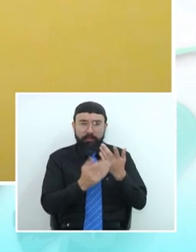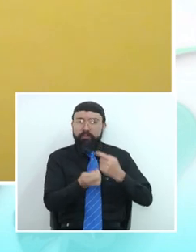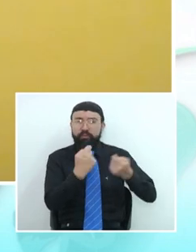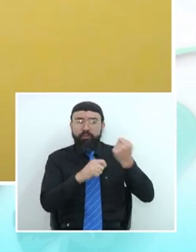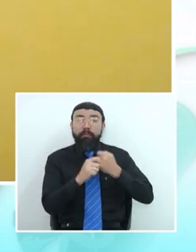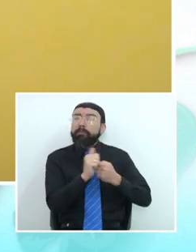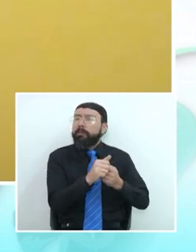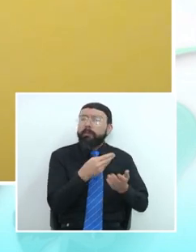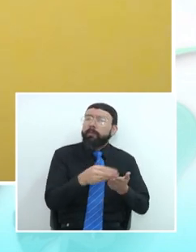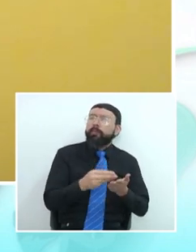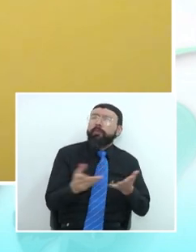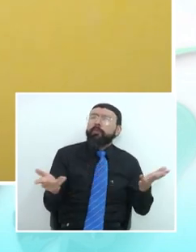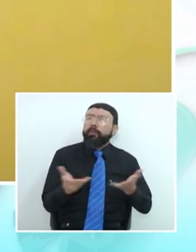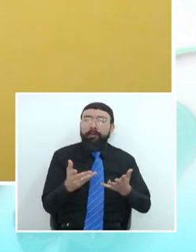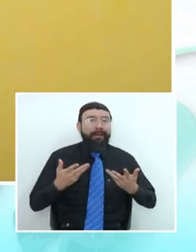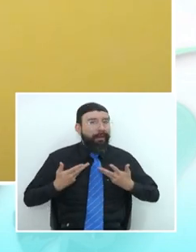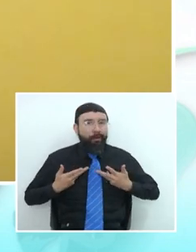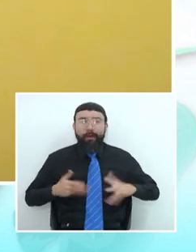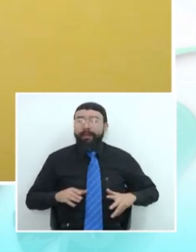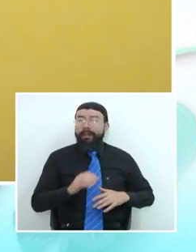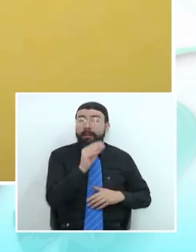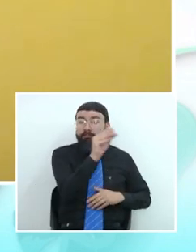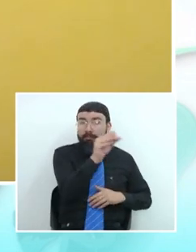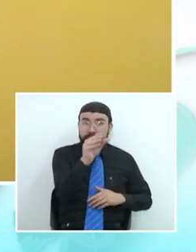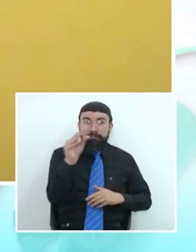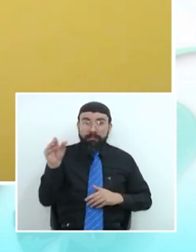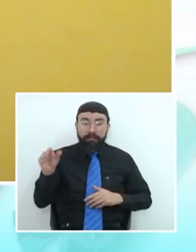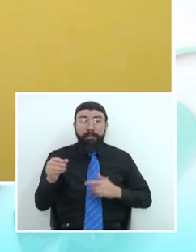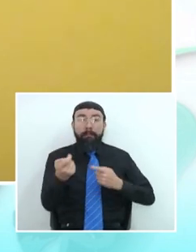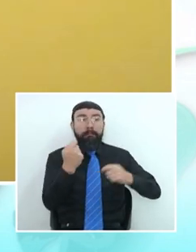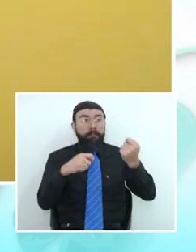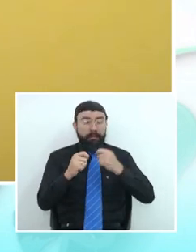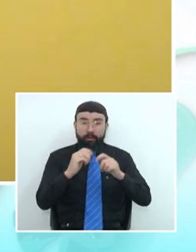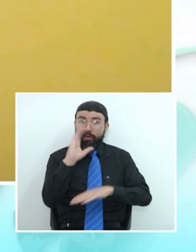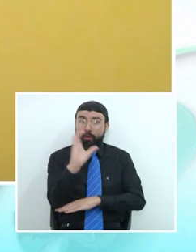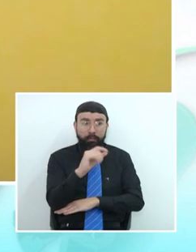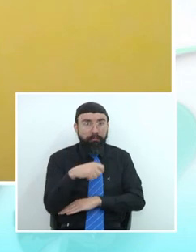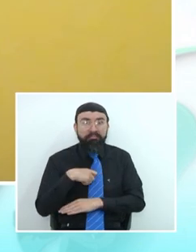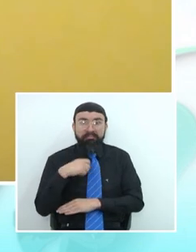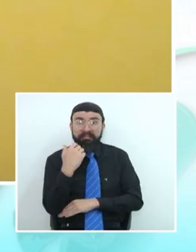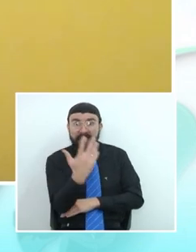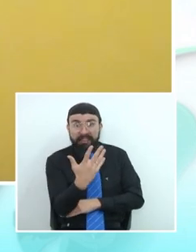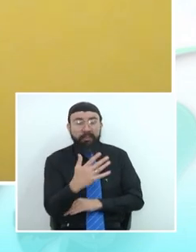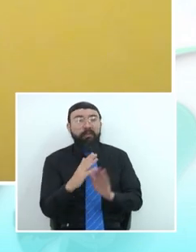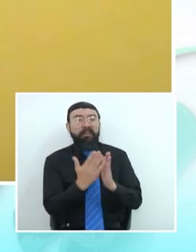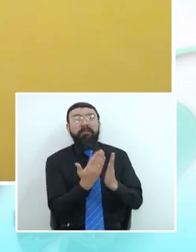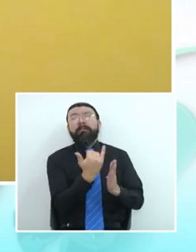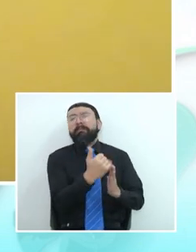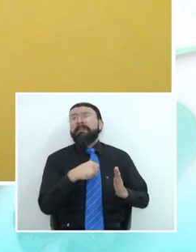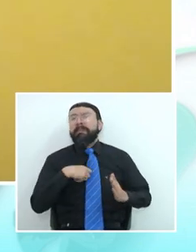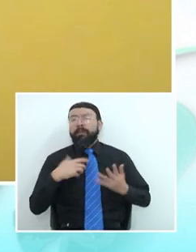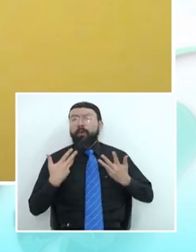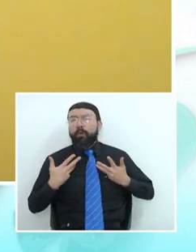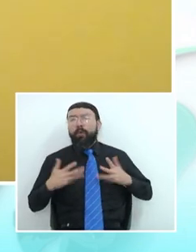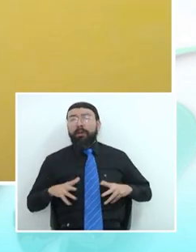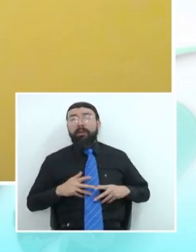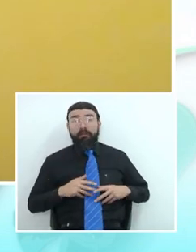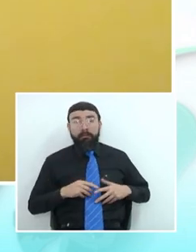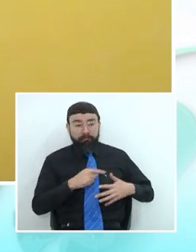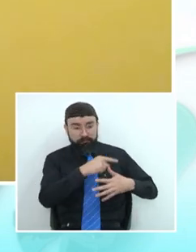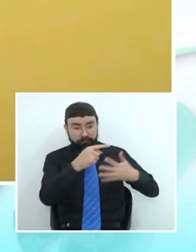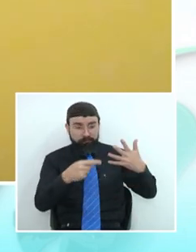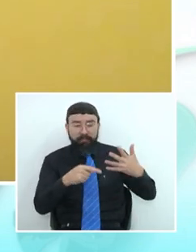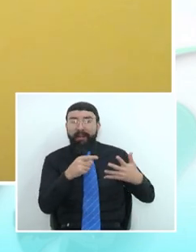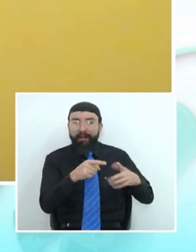pueden adquirir en cualquier librería de Colombia. Están todos los cinco libros. Y en esos libros van a encontrar